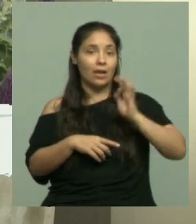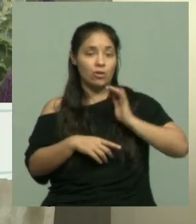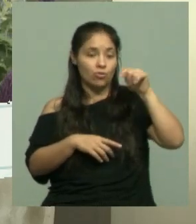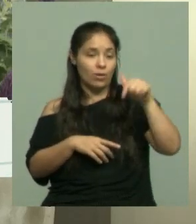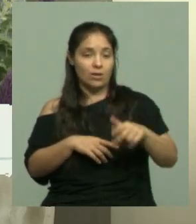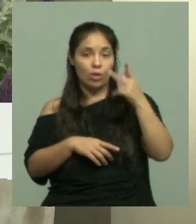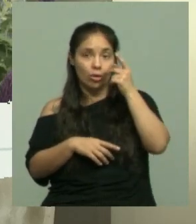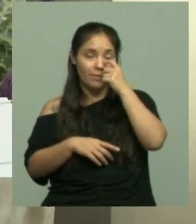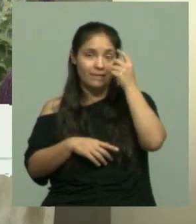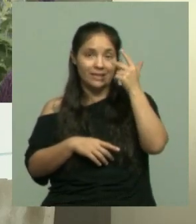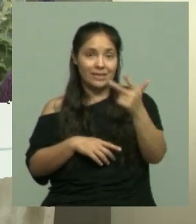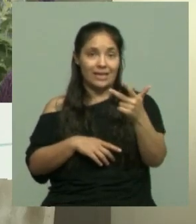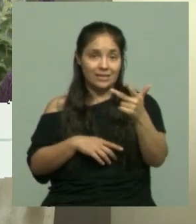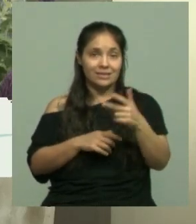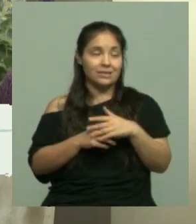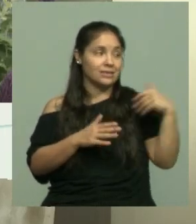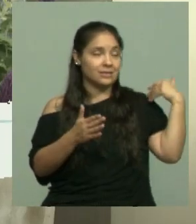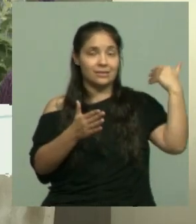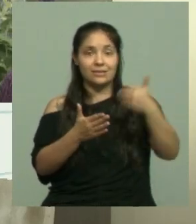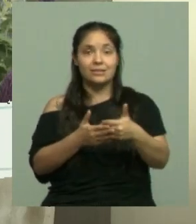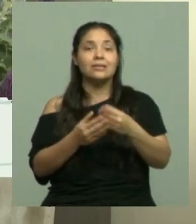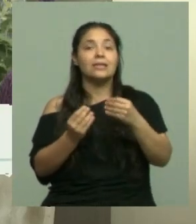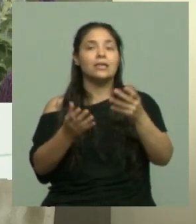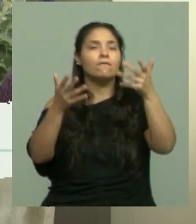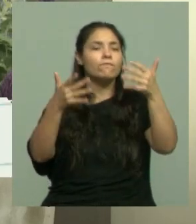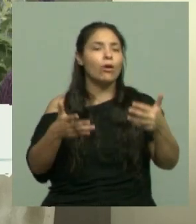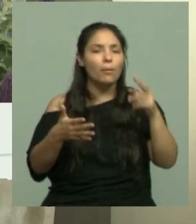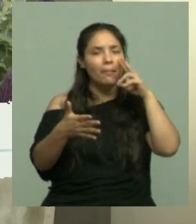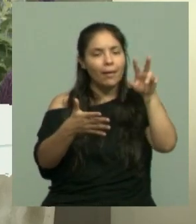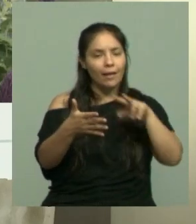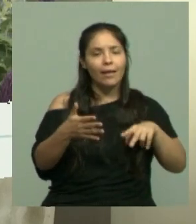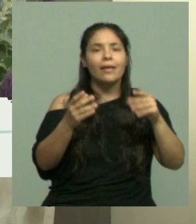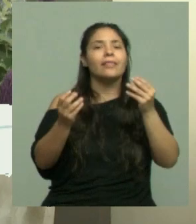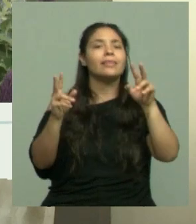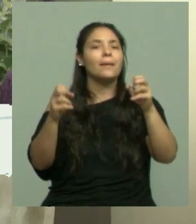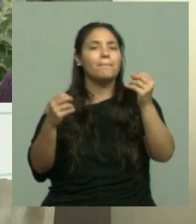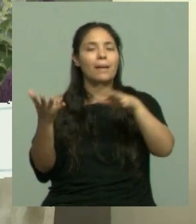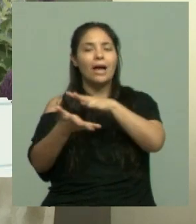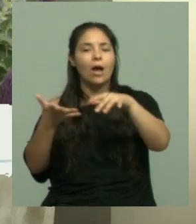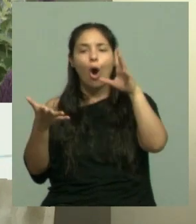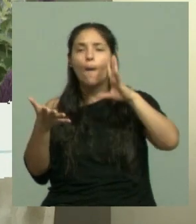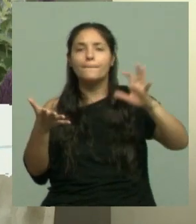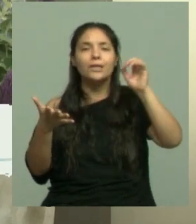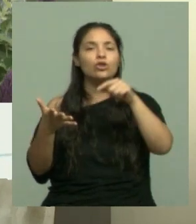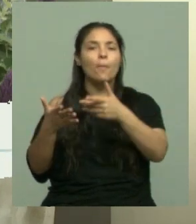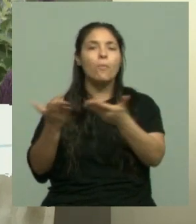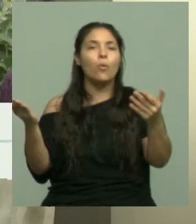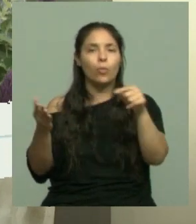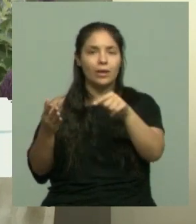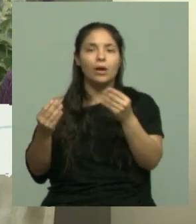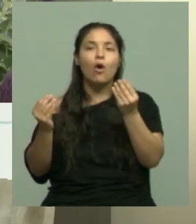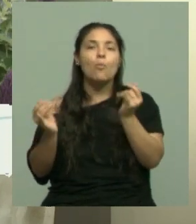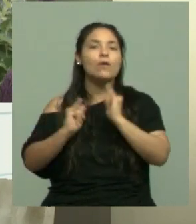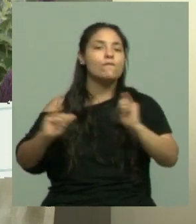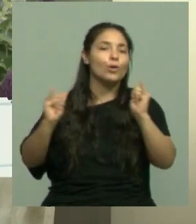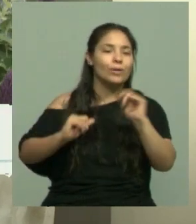del 2023, es un informe, veía, de la opinión pública, ¿no? De cómo la gente decide informarse,